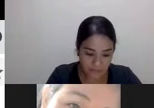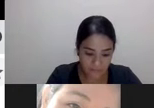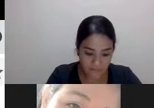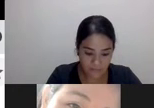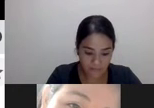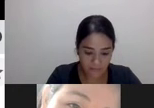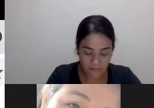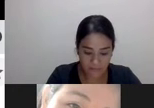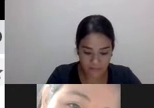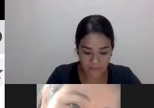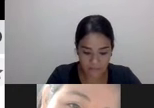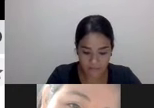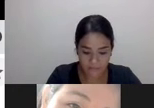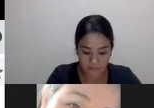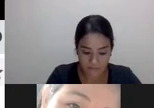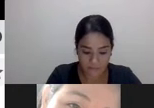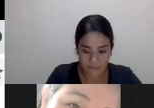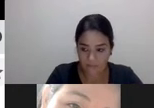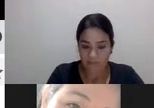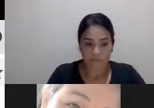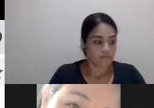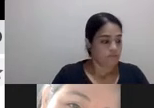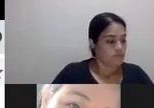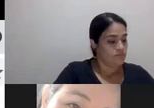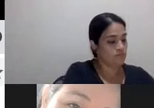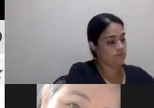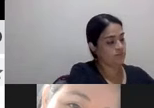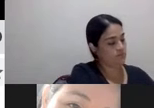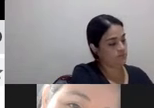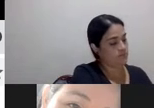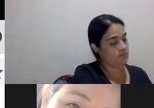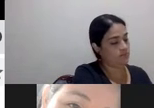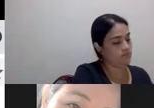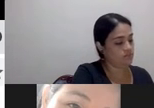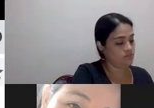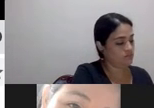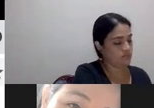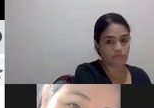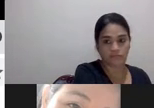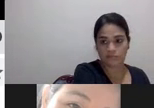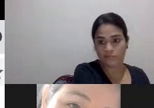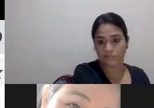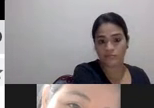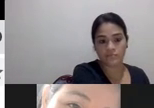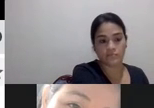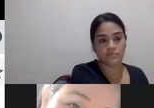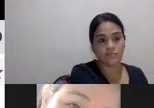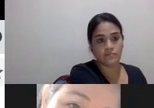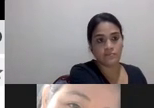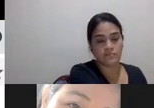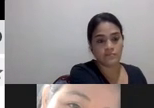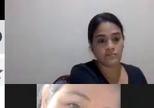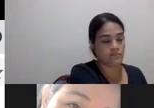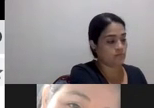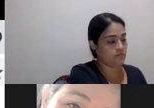donde dice 3 de mayo al 9 de mayo, vas donde dice editar, editar sección, en este caso es editar